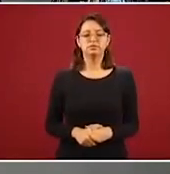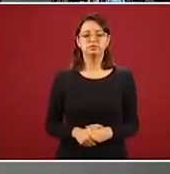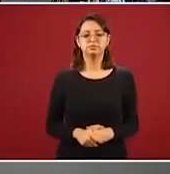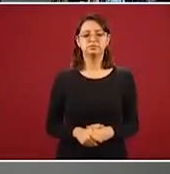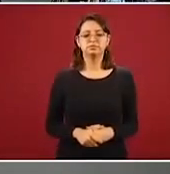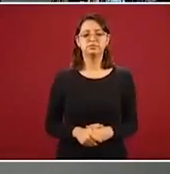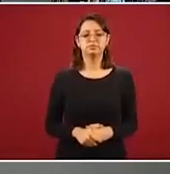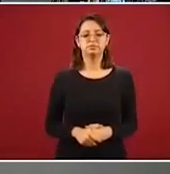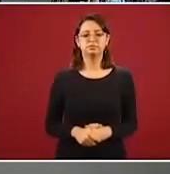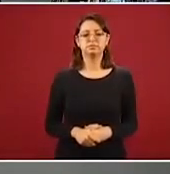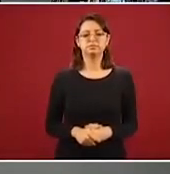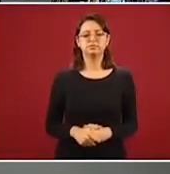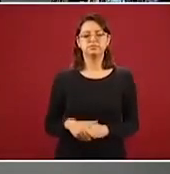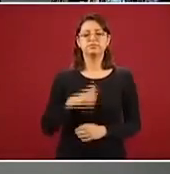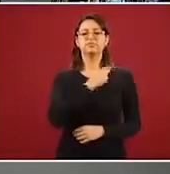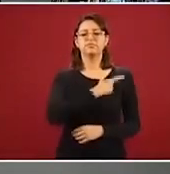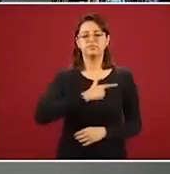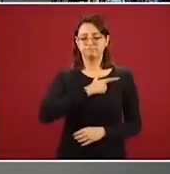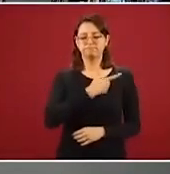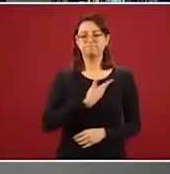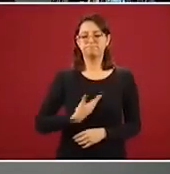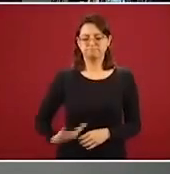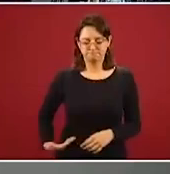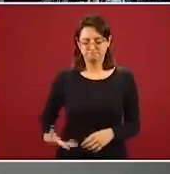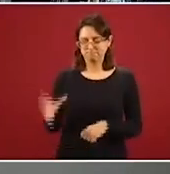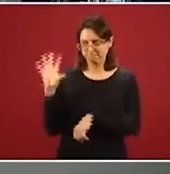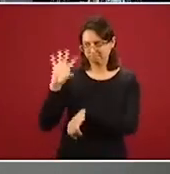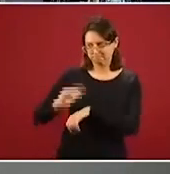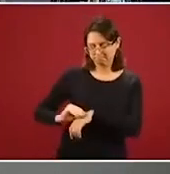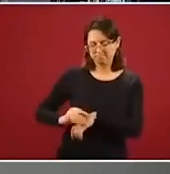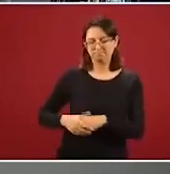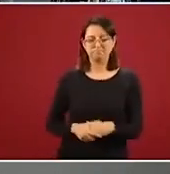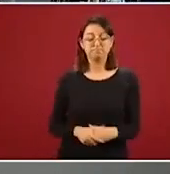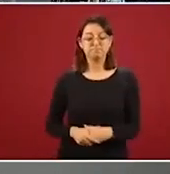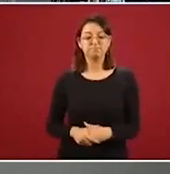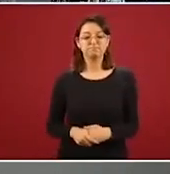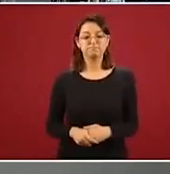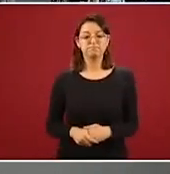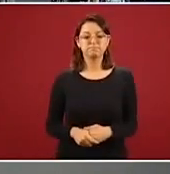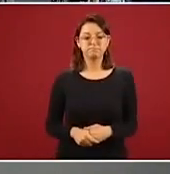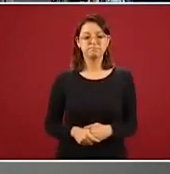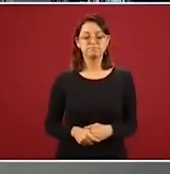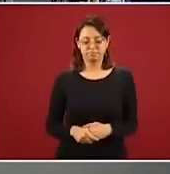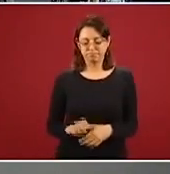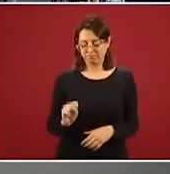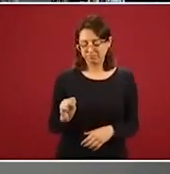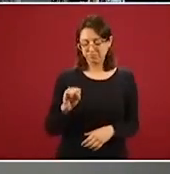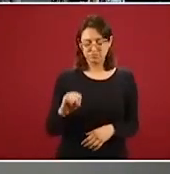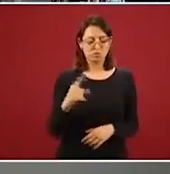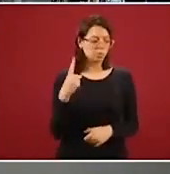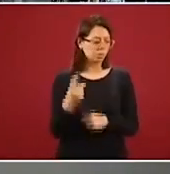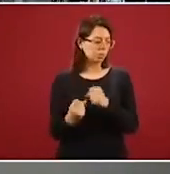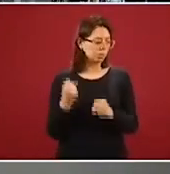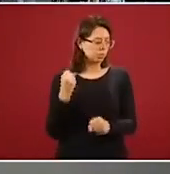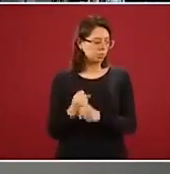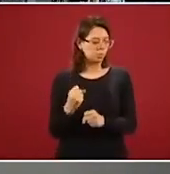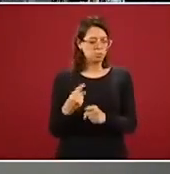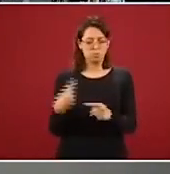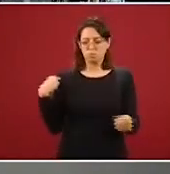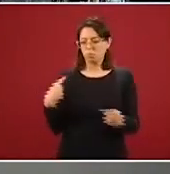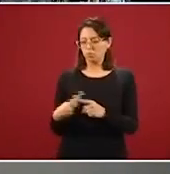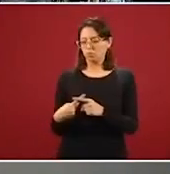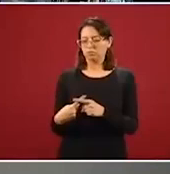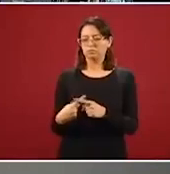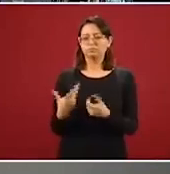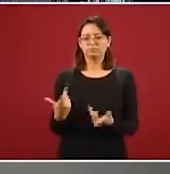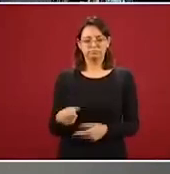Con gusto, presidente. Gracias por el señalamiento. Efectivamente, hace un año casi o un poquito menos,